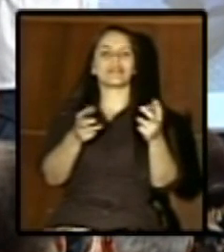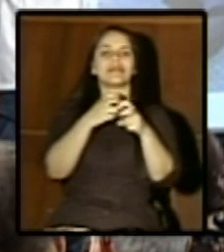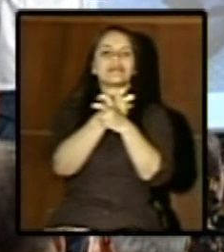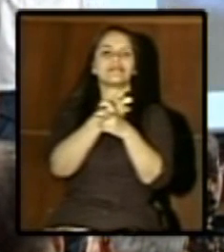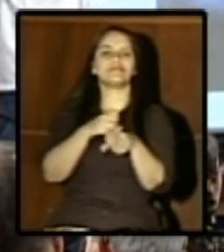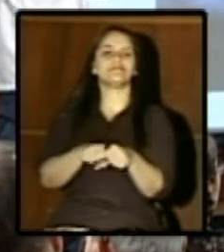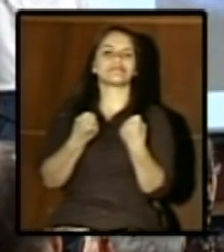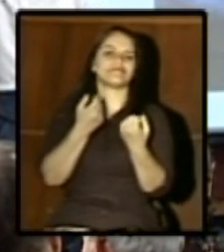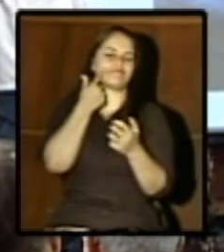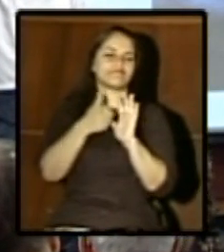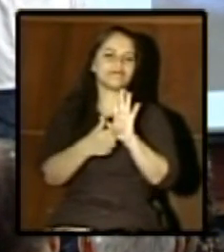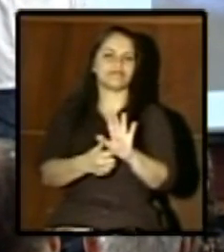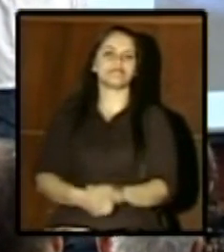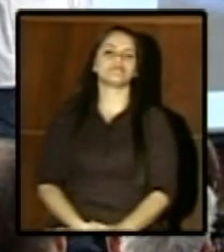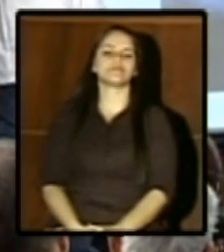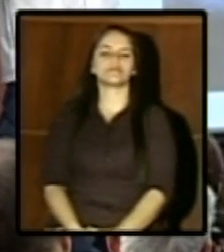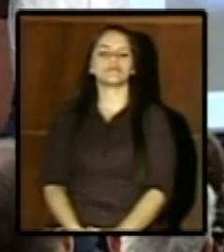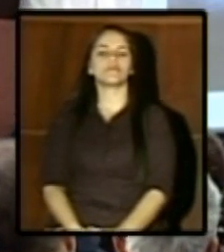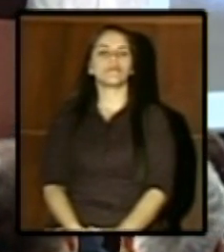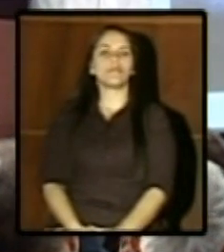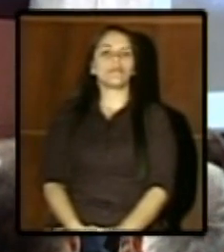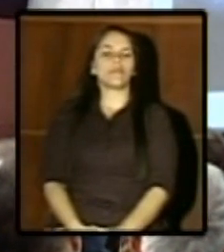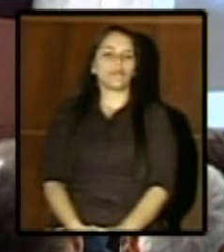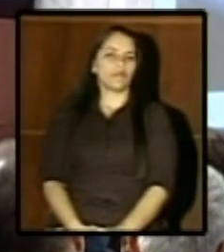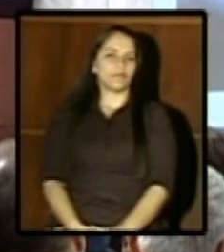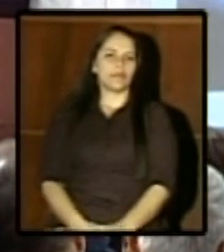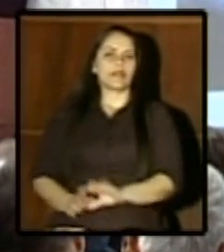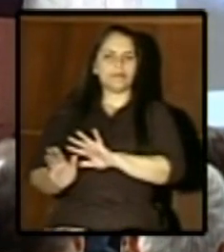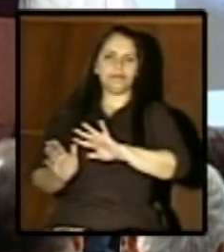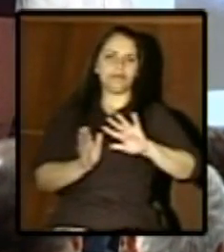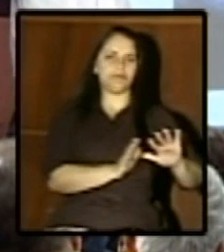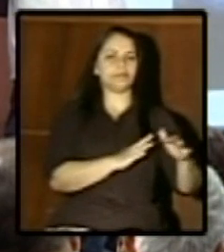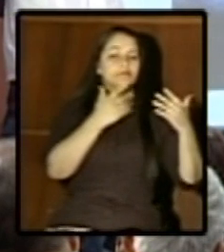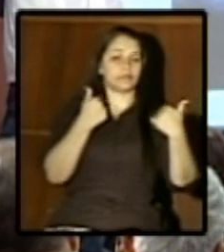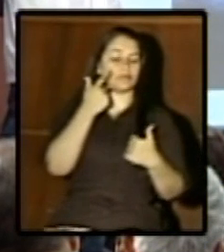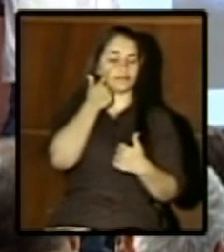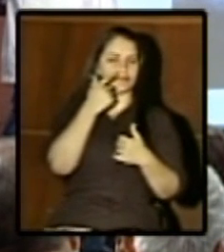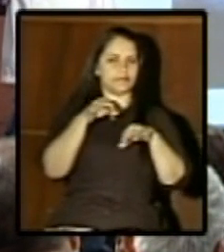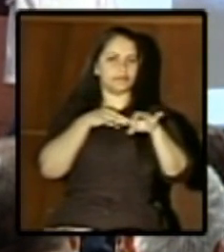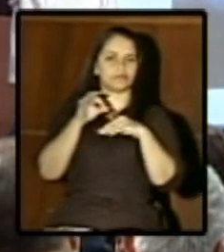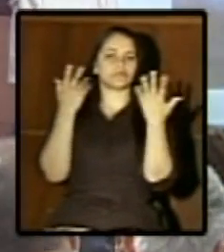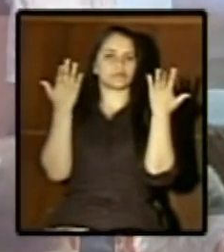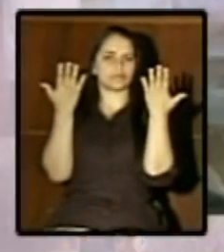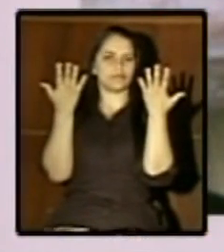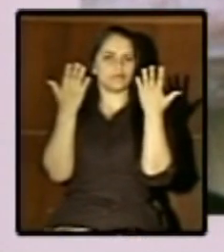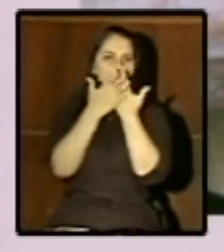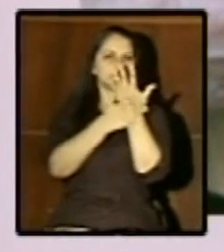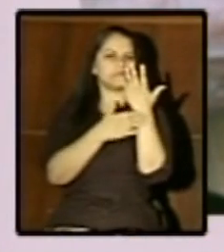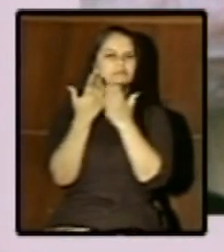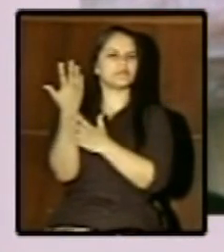Entonces se van generando todo este tipo de deformidades. A nivel de las manos, la